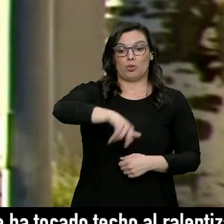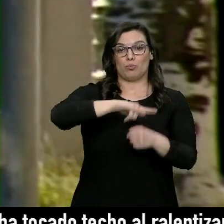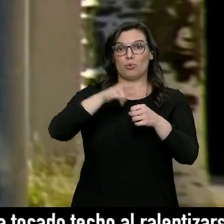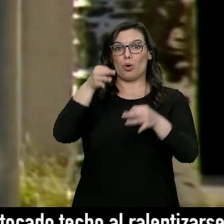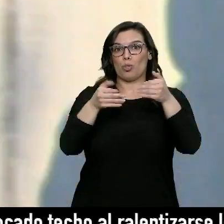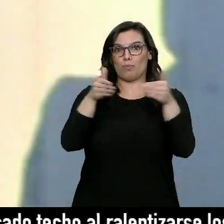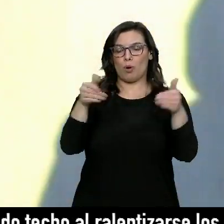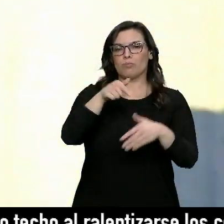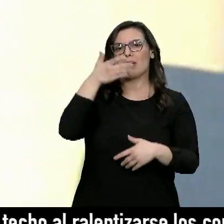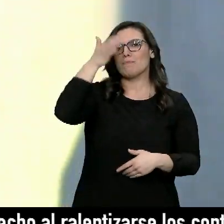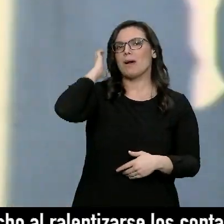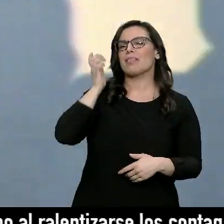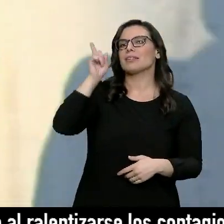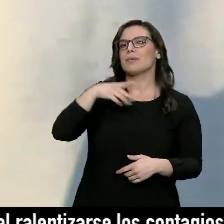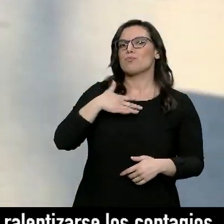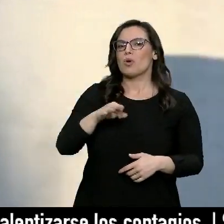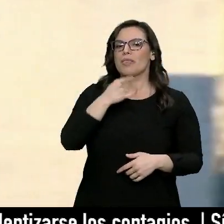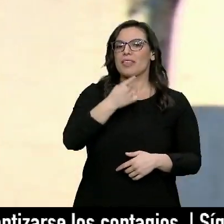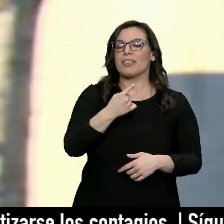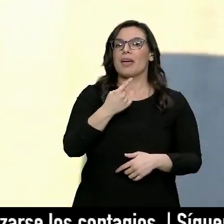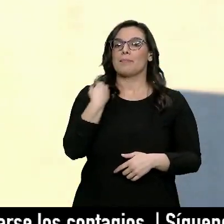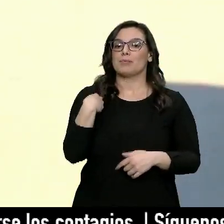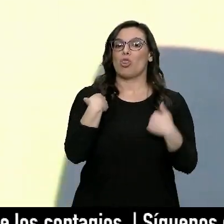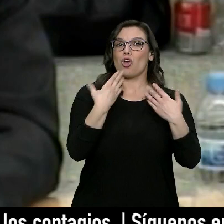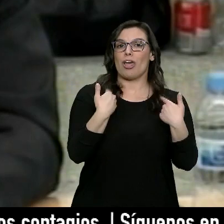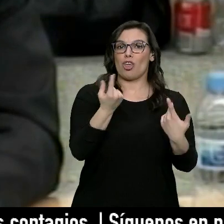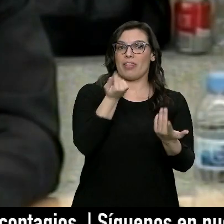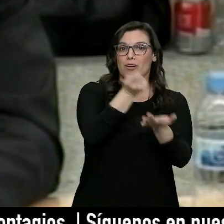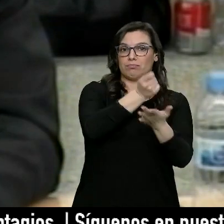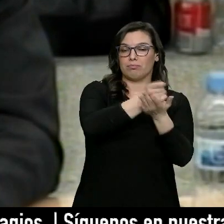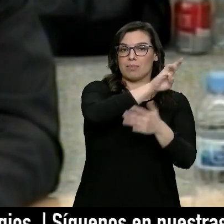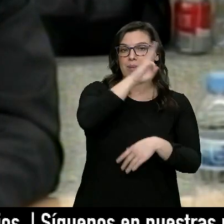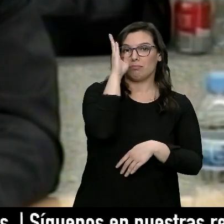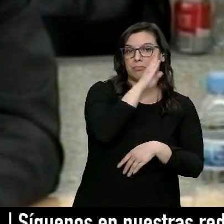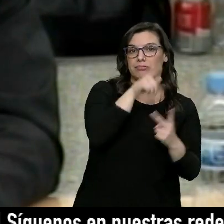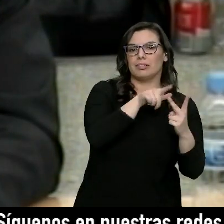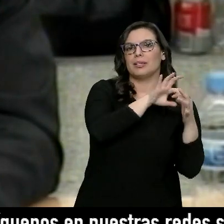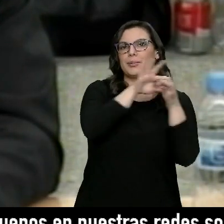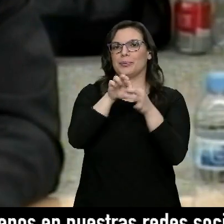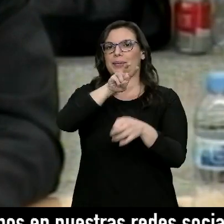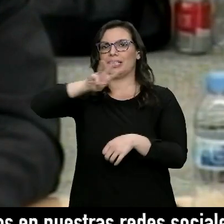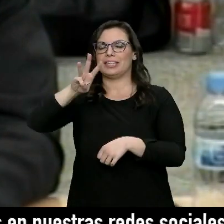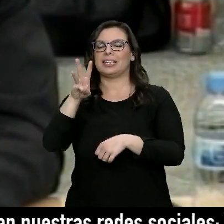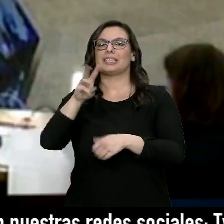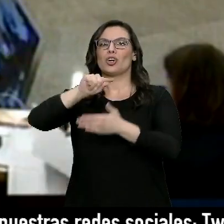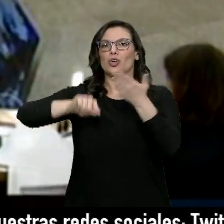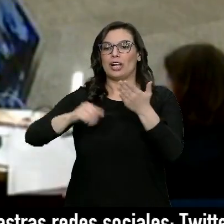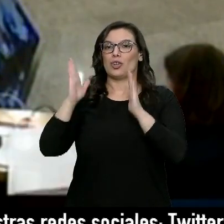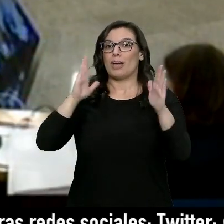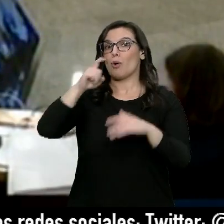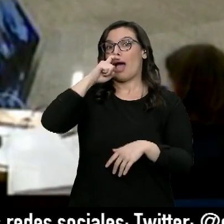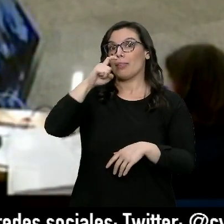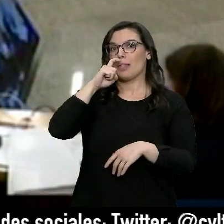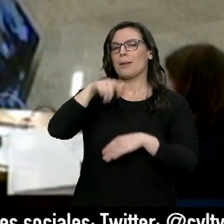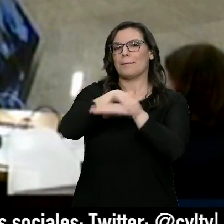lunes, Bárcenas también podría intentar vincular las donaciones a la caja B del PP con la adjudicación de 23 contratos con 5 ministerios de los gobiernos de José María